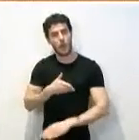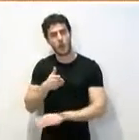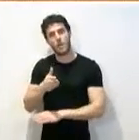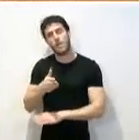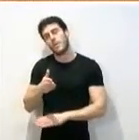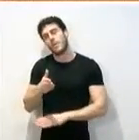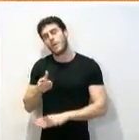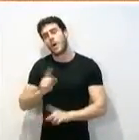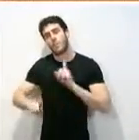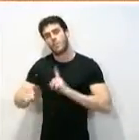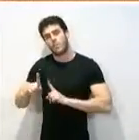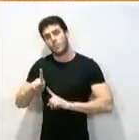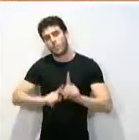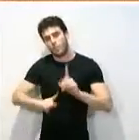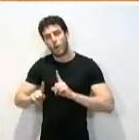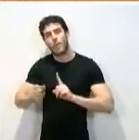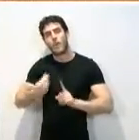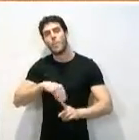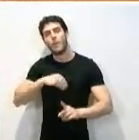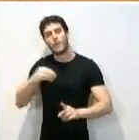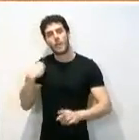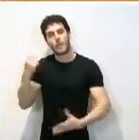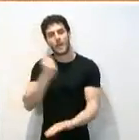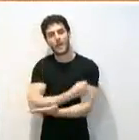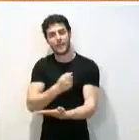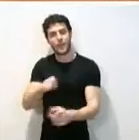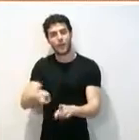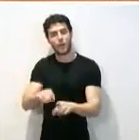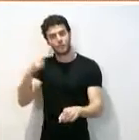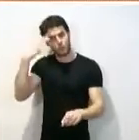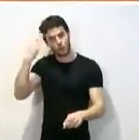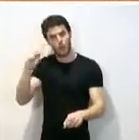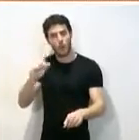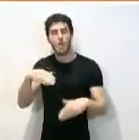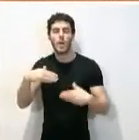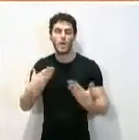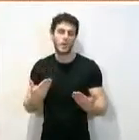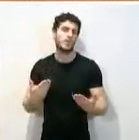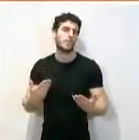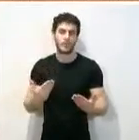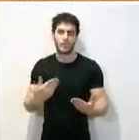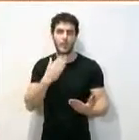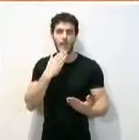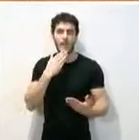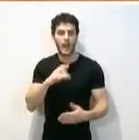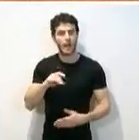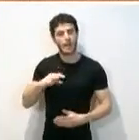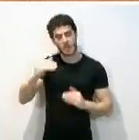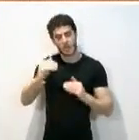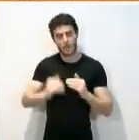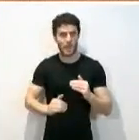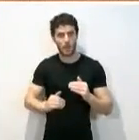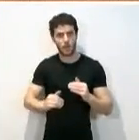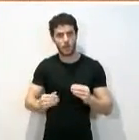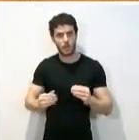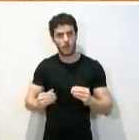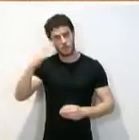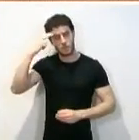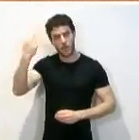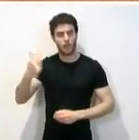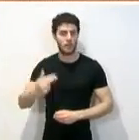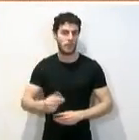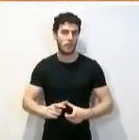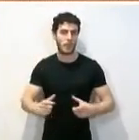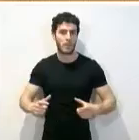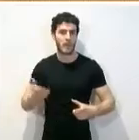suicidio. En relación con esto, también en el 2020 aumentó el número de niños menores de 15 años que se quitaron la vida, pasando